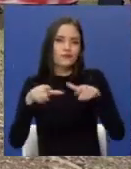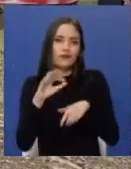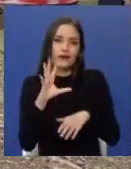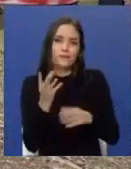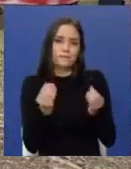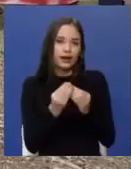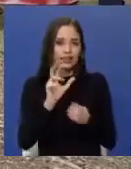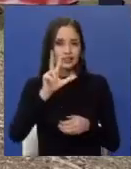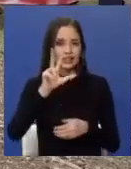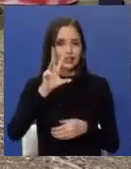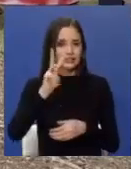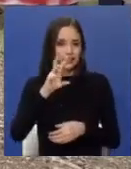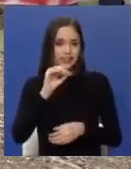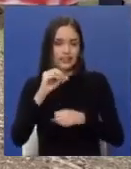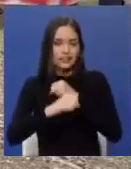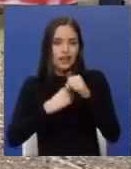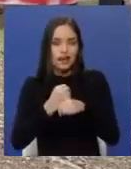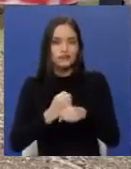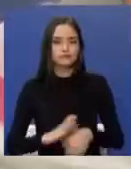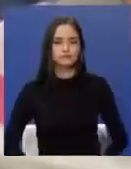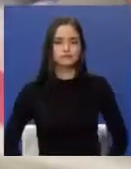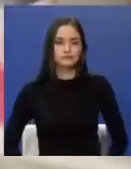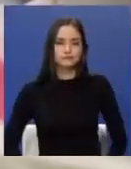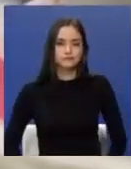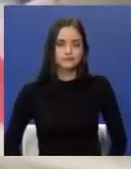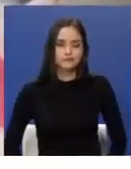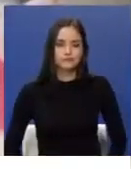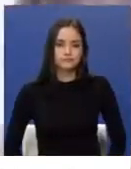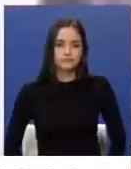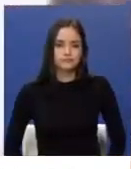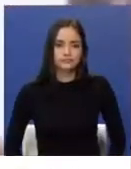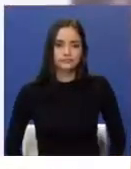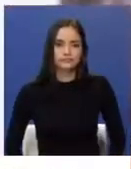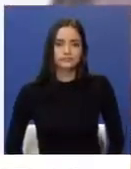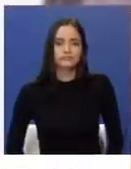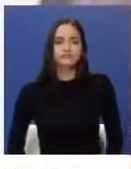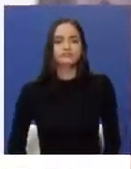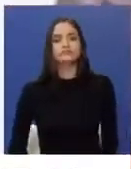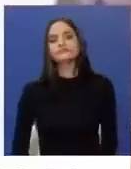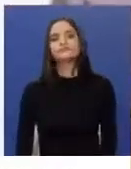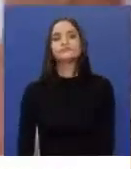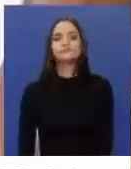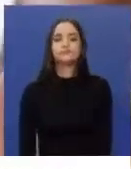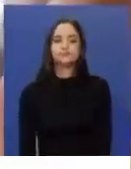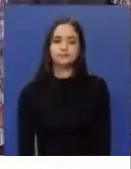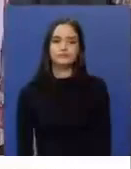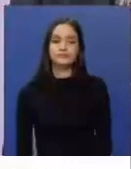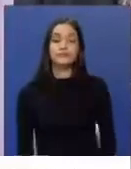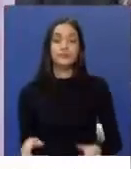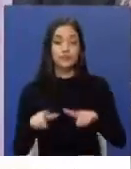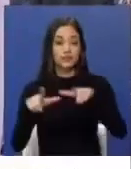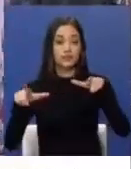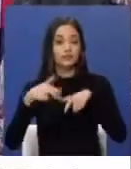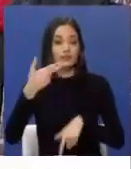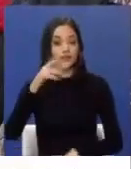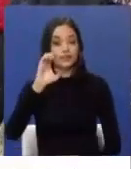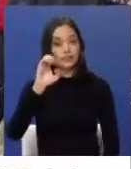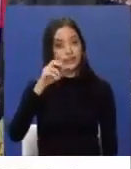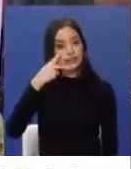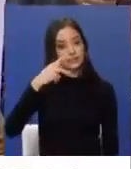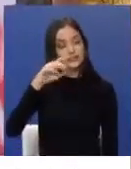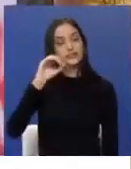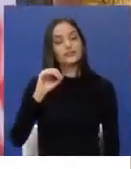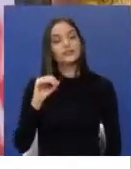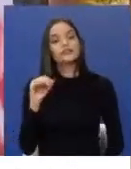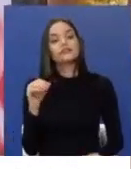Ayarza señaló que no se busca cobrar por parte de la comarca luego tanto al distrito de Chepo o a los pobladores del distrito de Chepo para